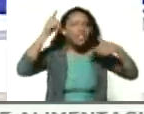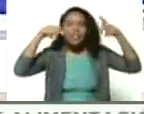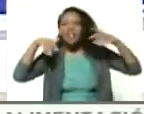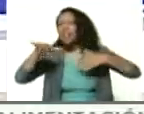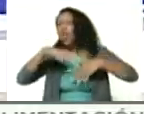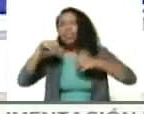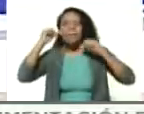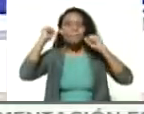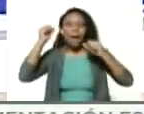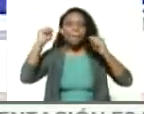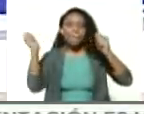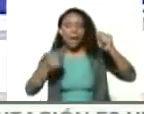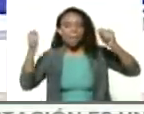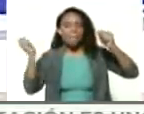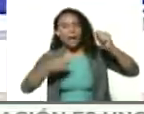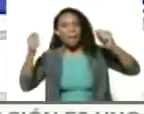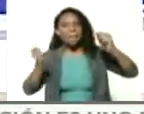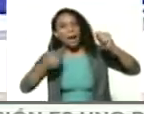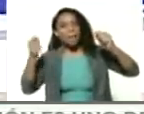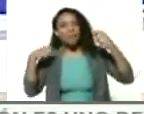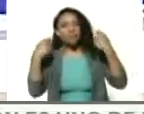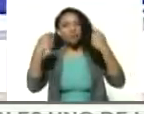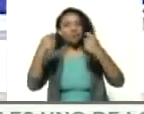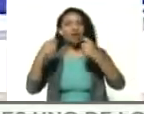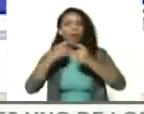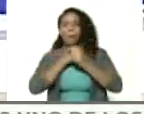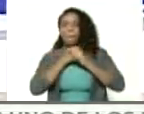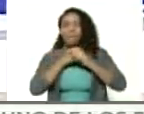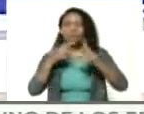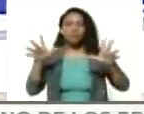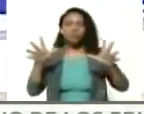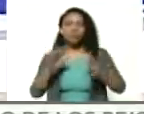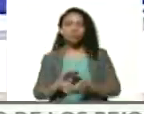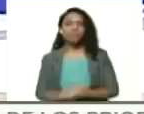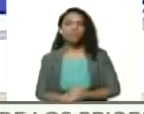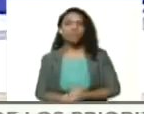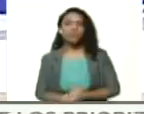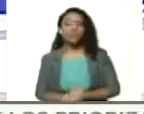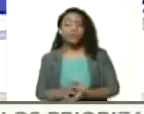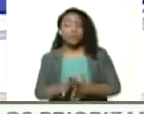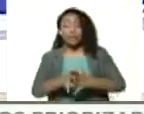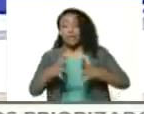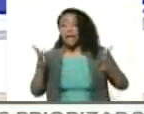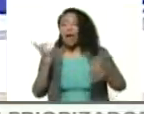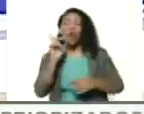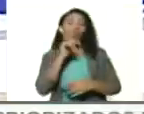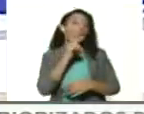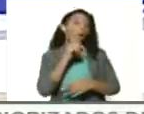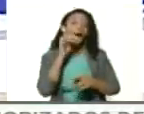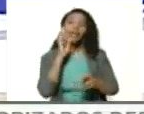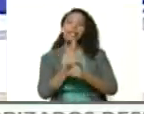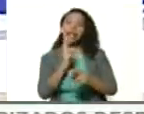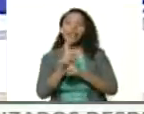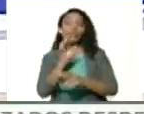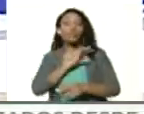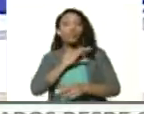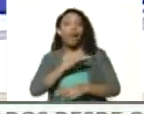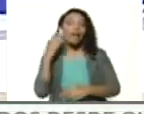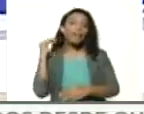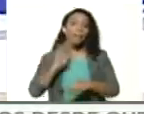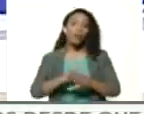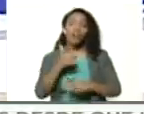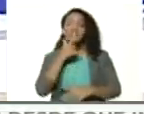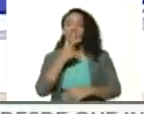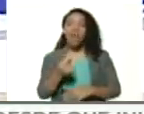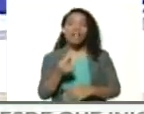abril en la noche se da un cacerolazo popular, espontáneo, gigantesco. No había redes sociales, porque era muy fácil.